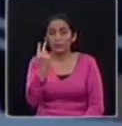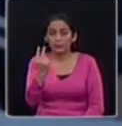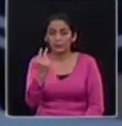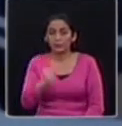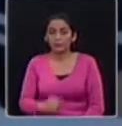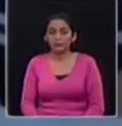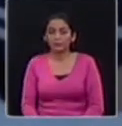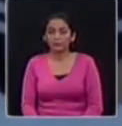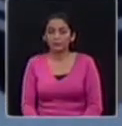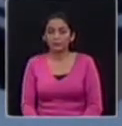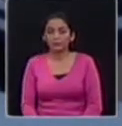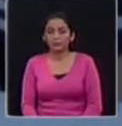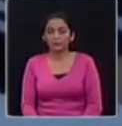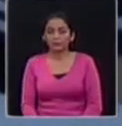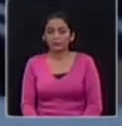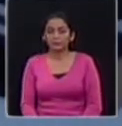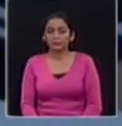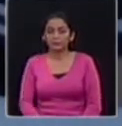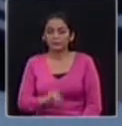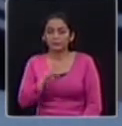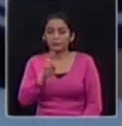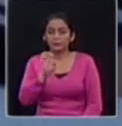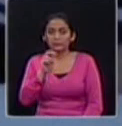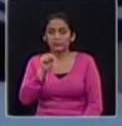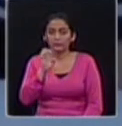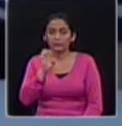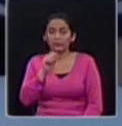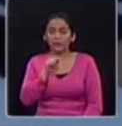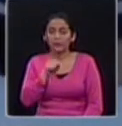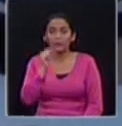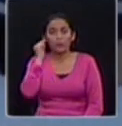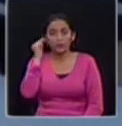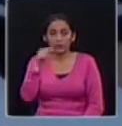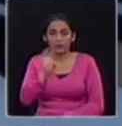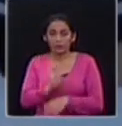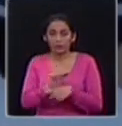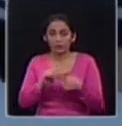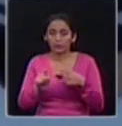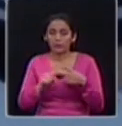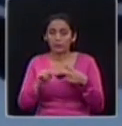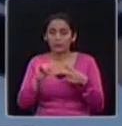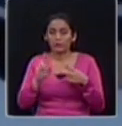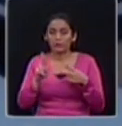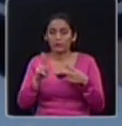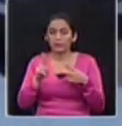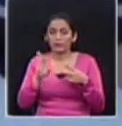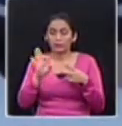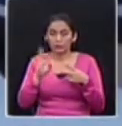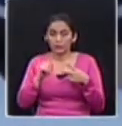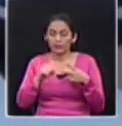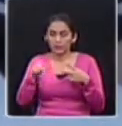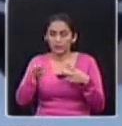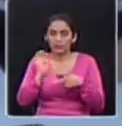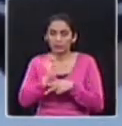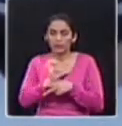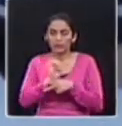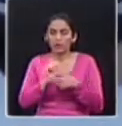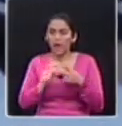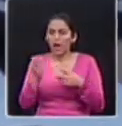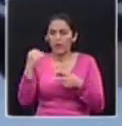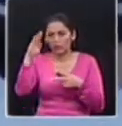de nacionalidad ecuatoriana que no registra antecedentes, Ruth H. de nacionalidad ecuatoriana tampoco registra